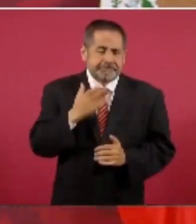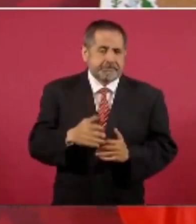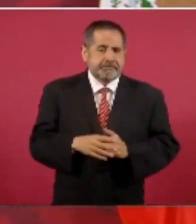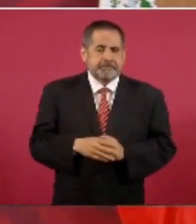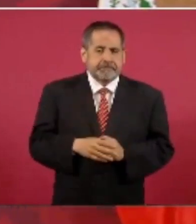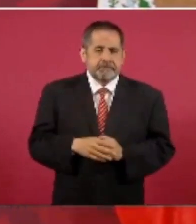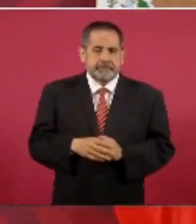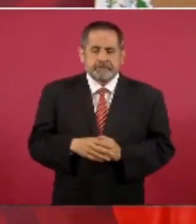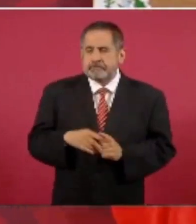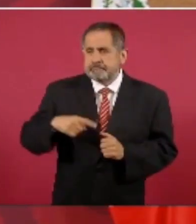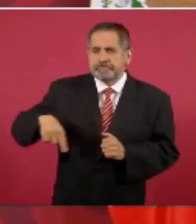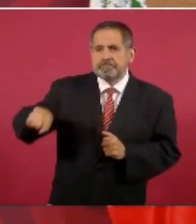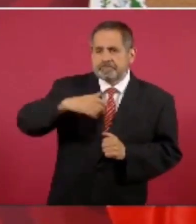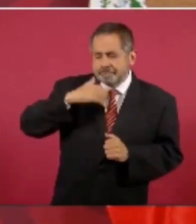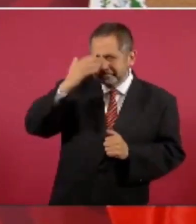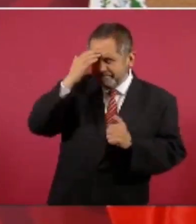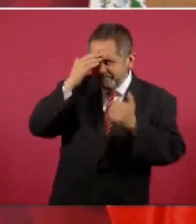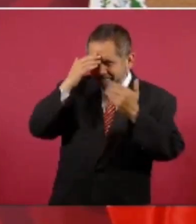creamos conciencia?